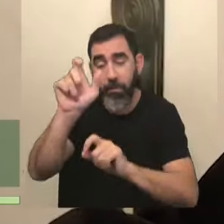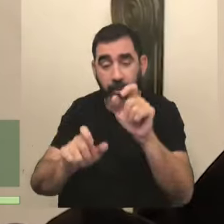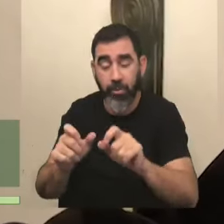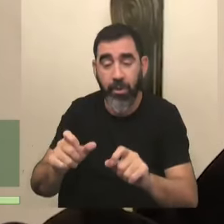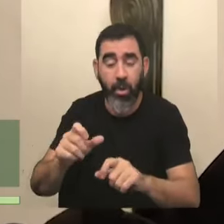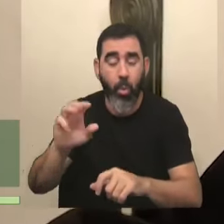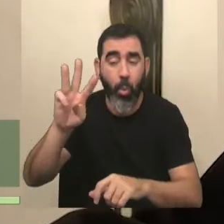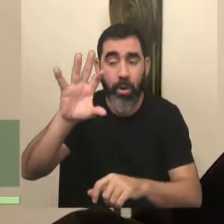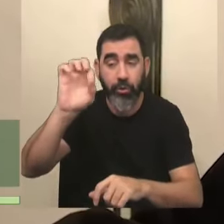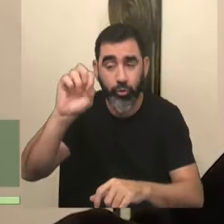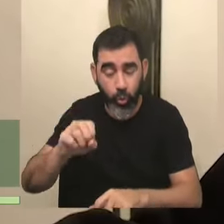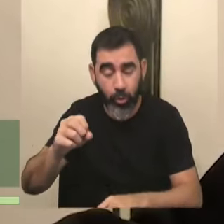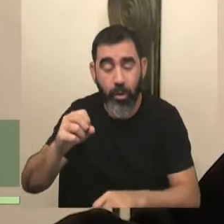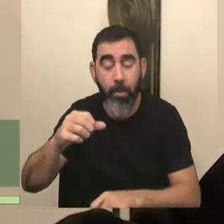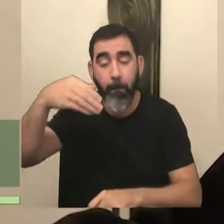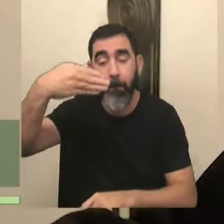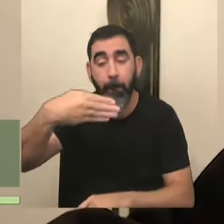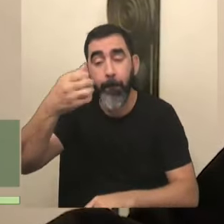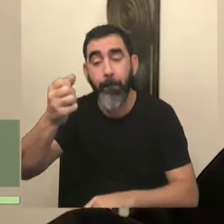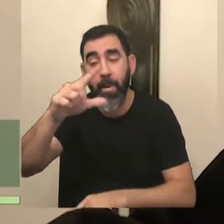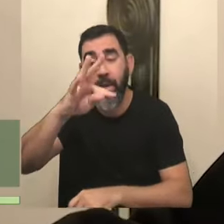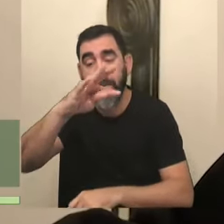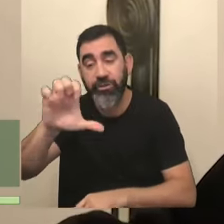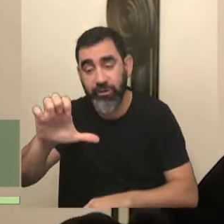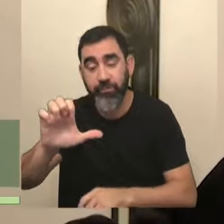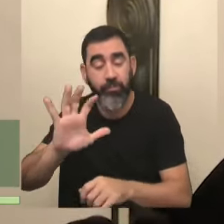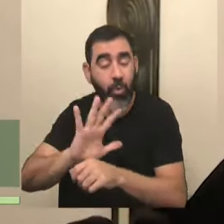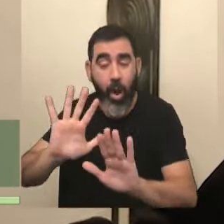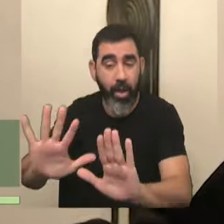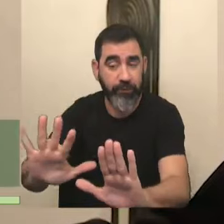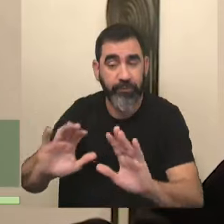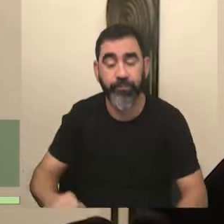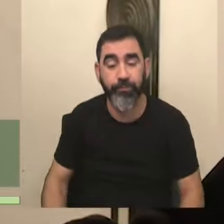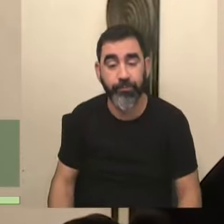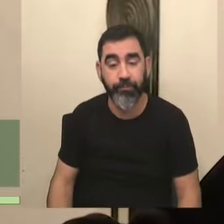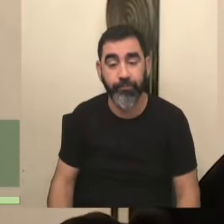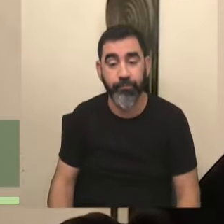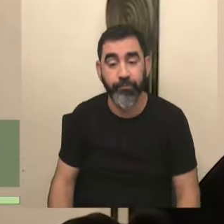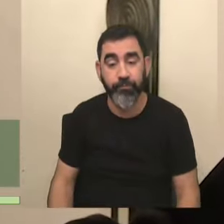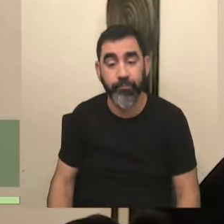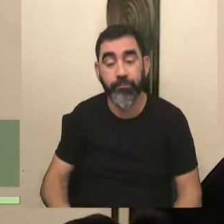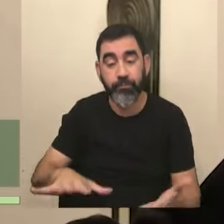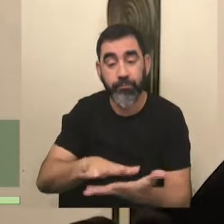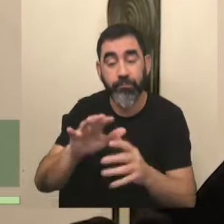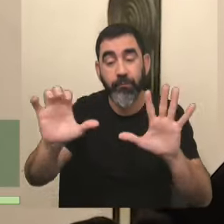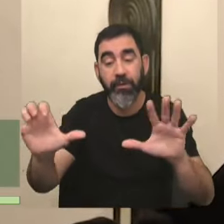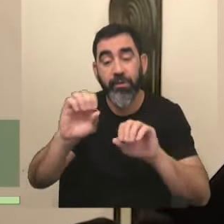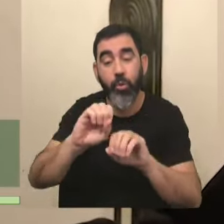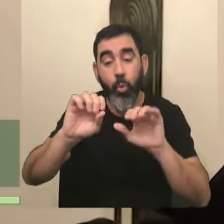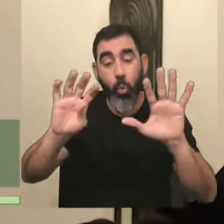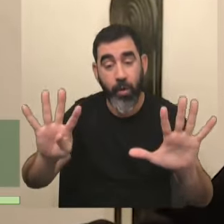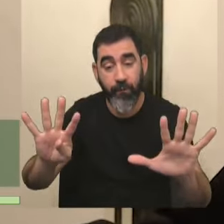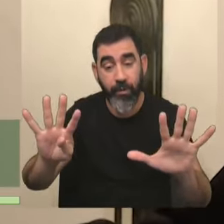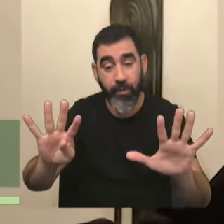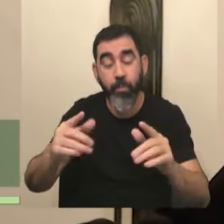wilsonismo el bismo y en ese sentido es como nuestro de y nosotros justamente tenemos el espacio 609 que es donde